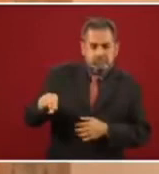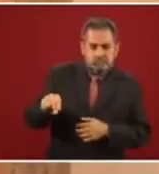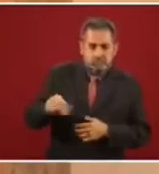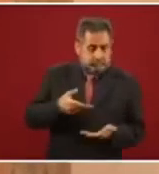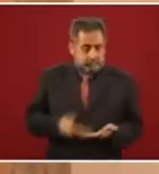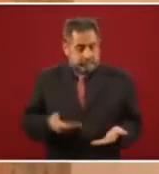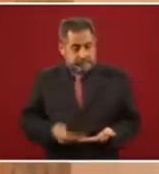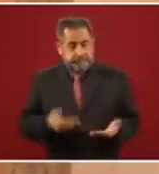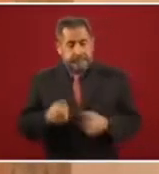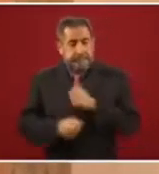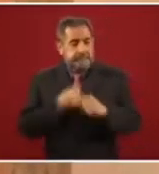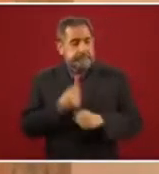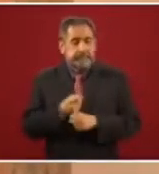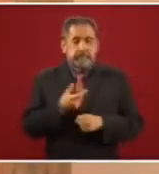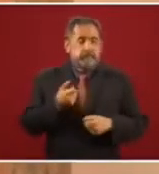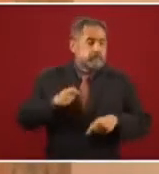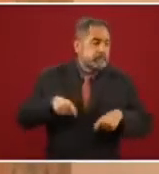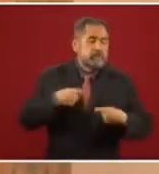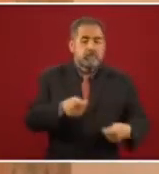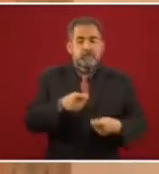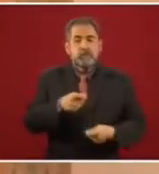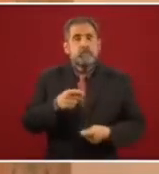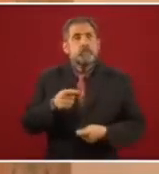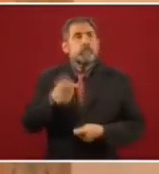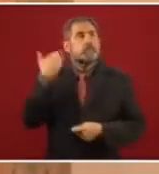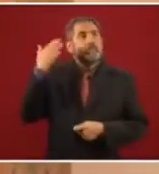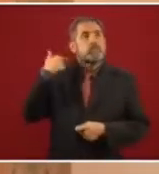este año, el costo destinado era de